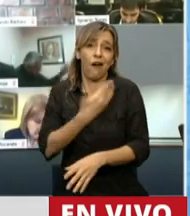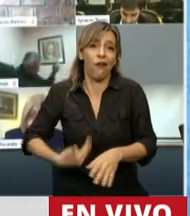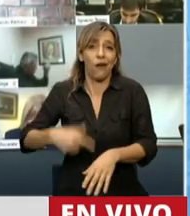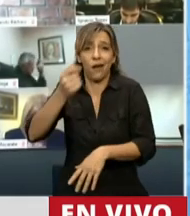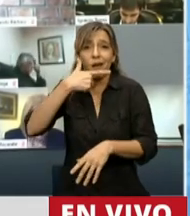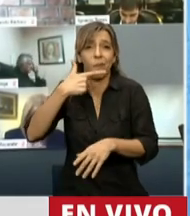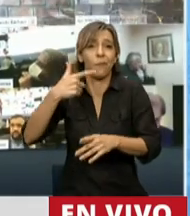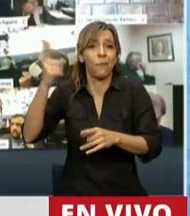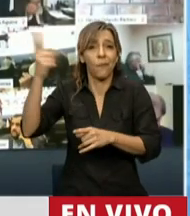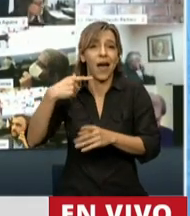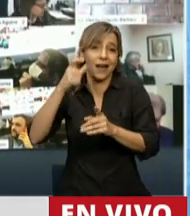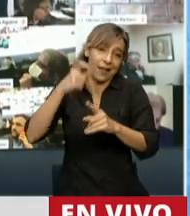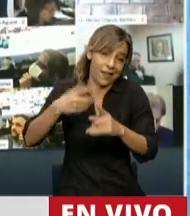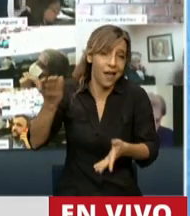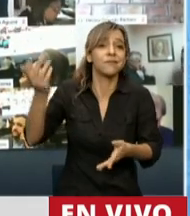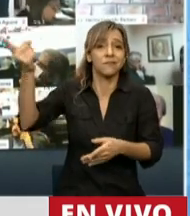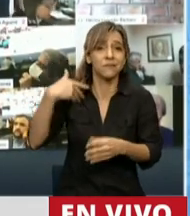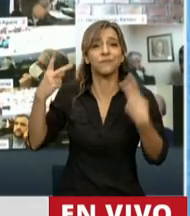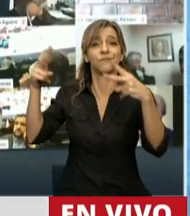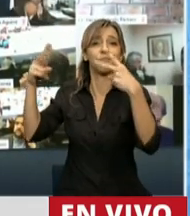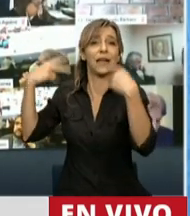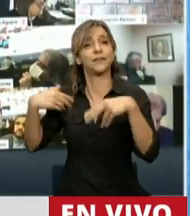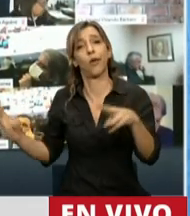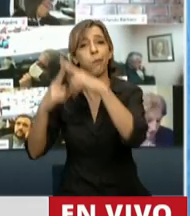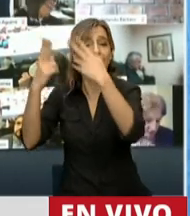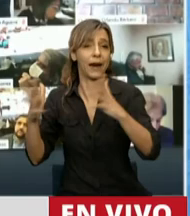París, sí, diputado, en un hotel que cuesta 1.800 euros la deuda.